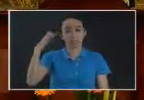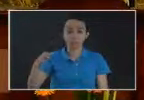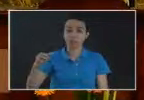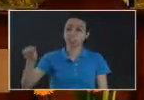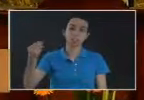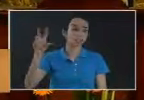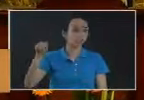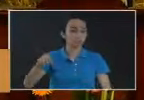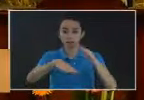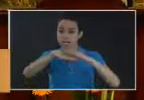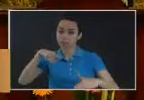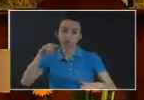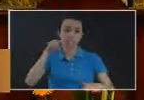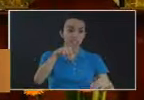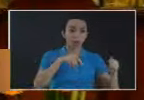salimos.